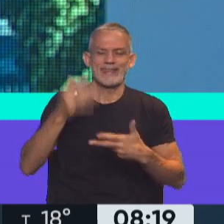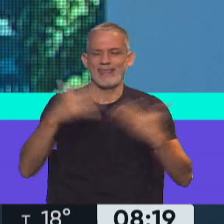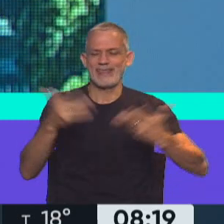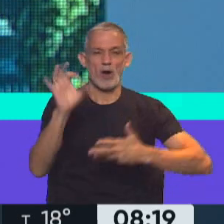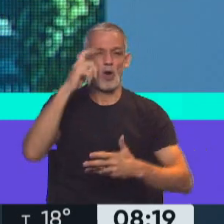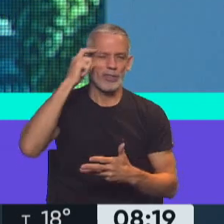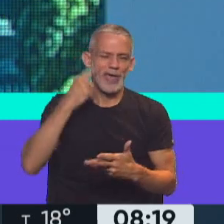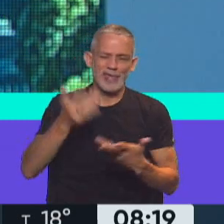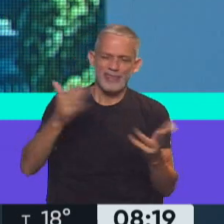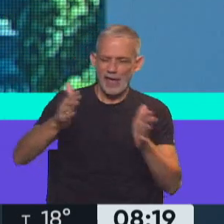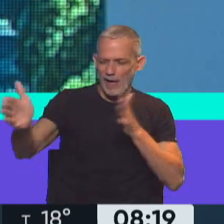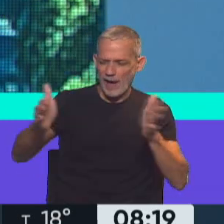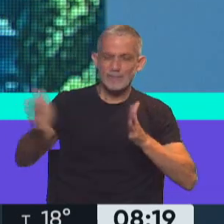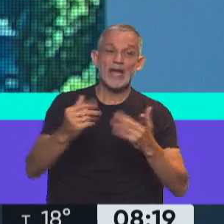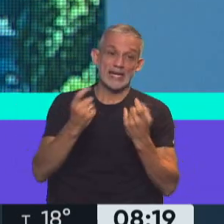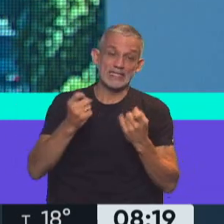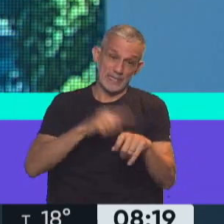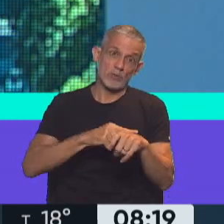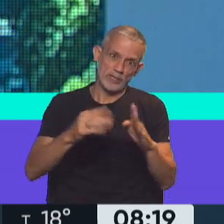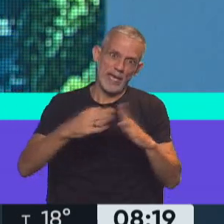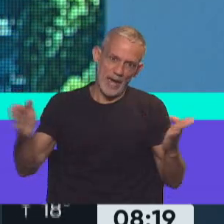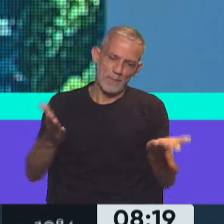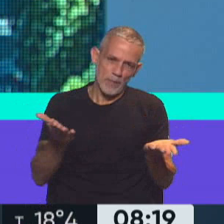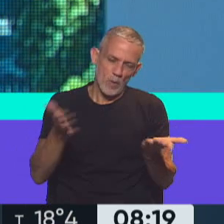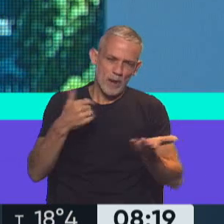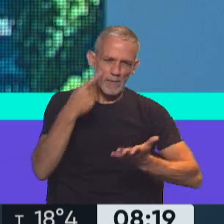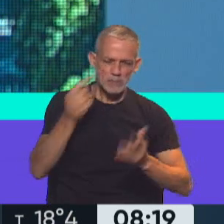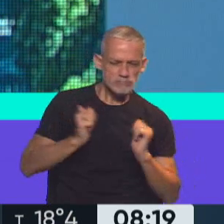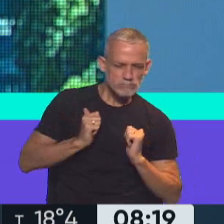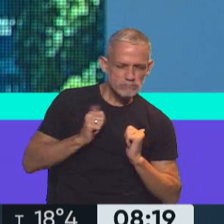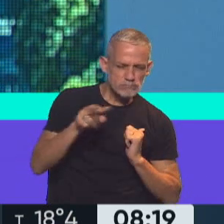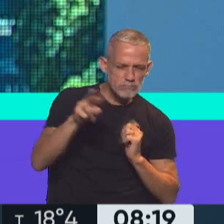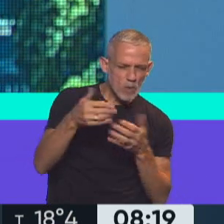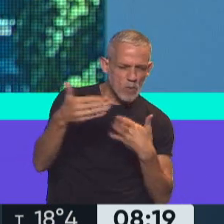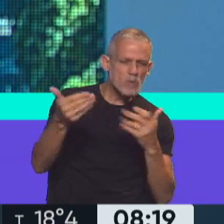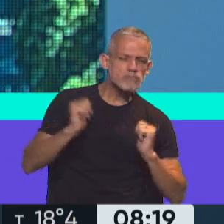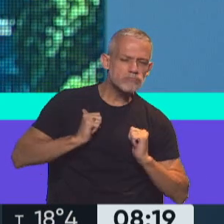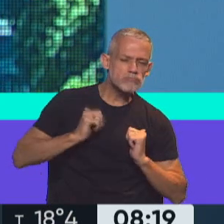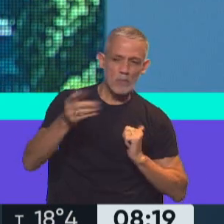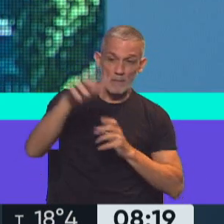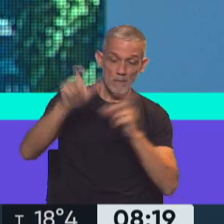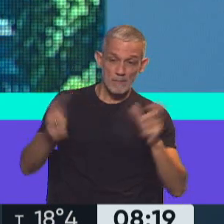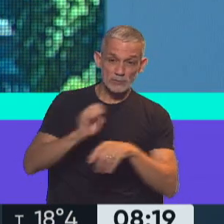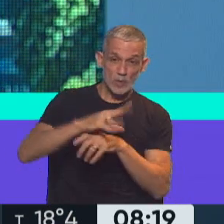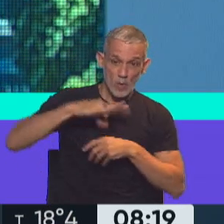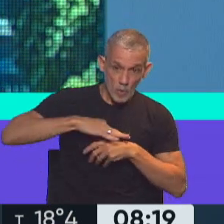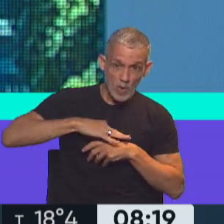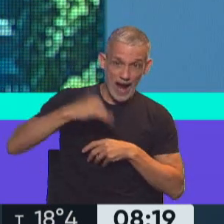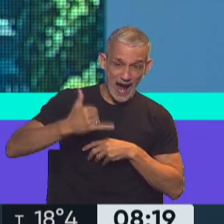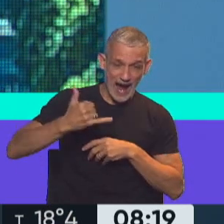son 10, lo que se necesita es más tiempo para ver cómo es la evolución de los pacientes que